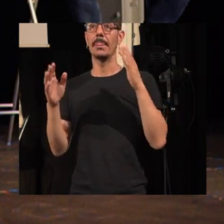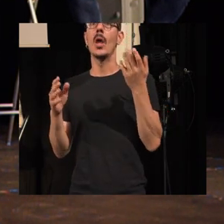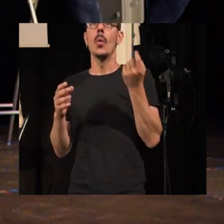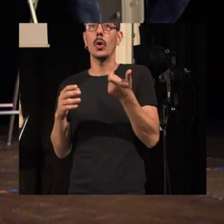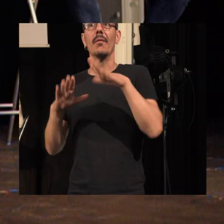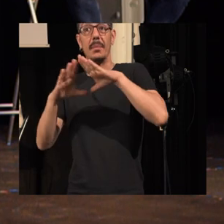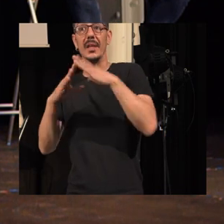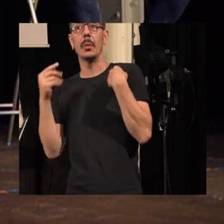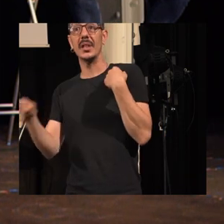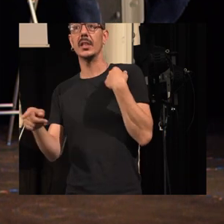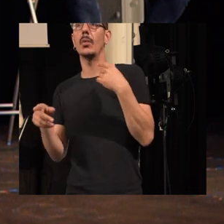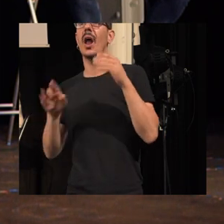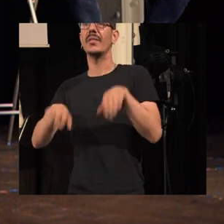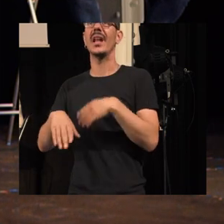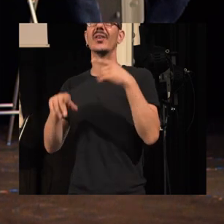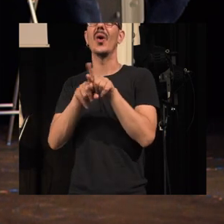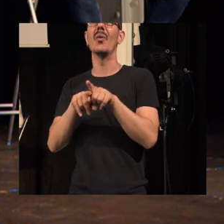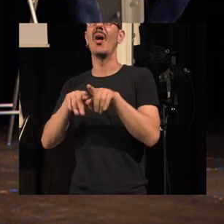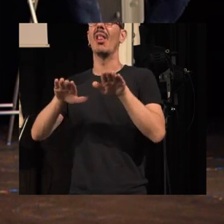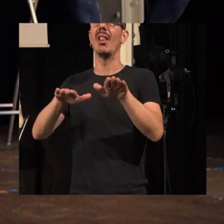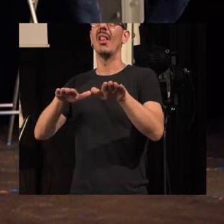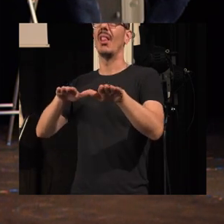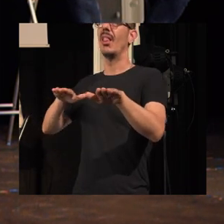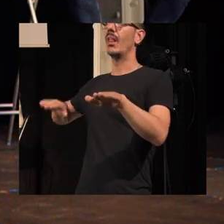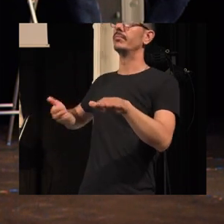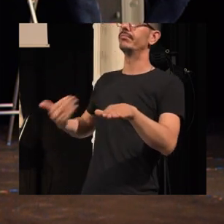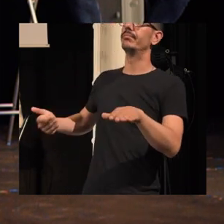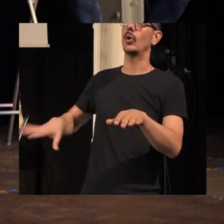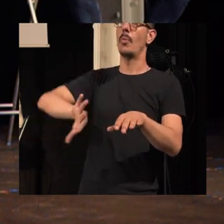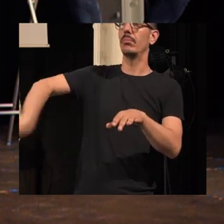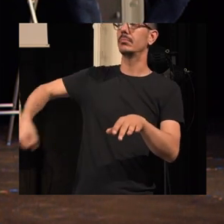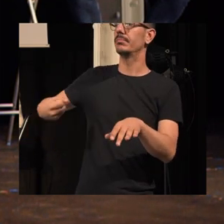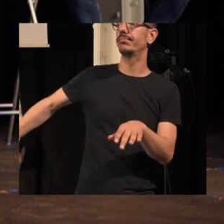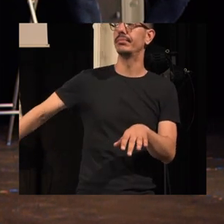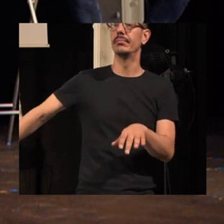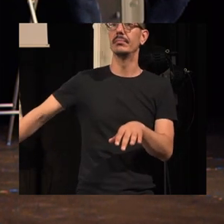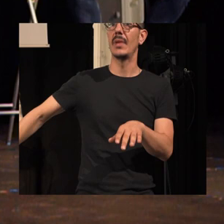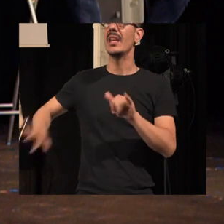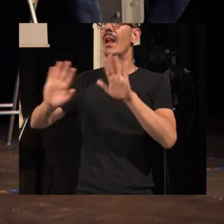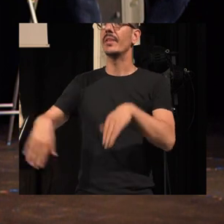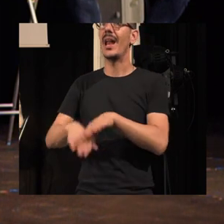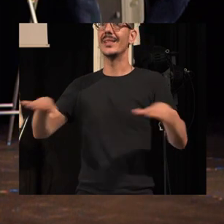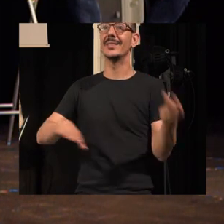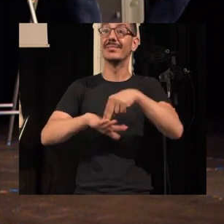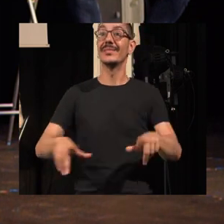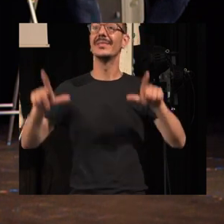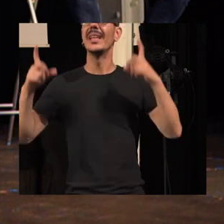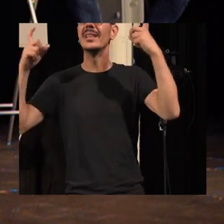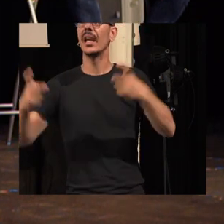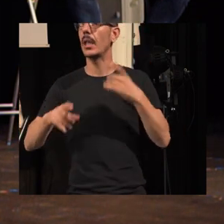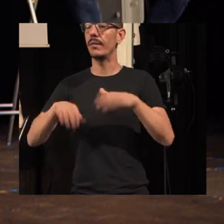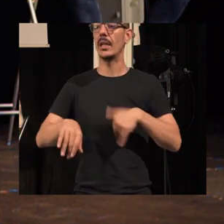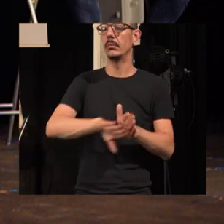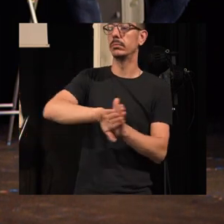feminismo totalmente relegado y que cuando ha salido al escenario ha sido apartado, ha sido denostado,